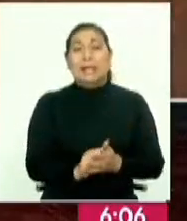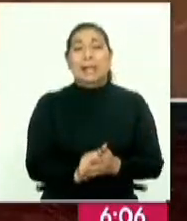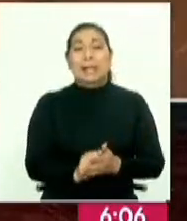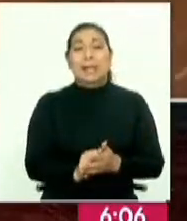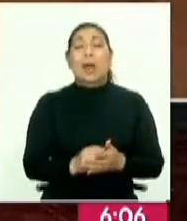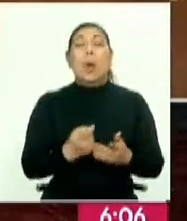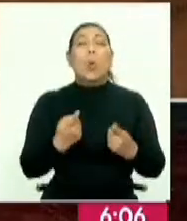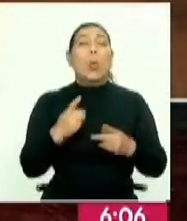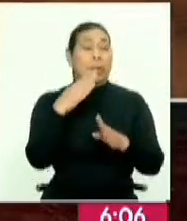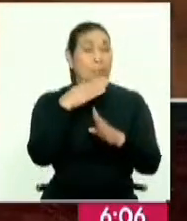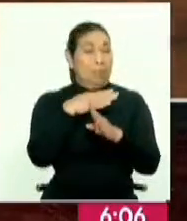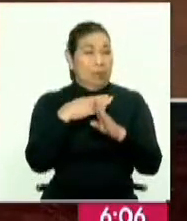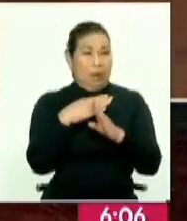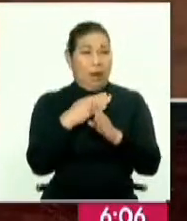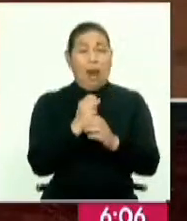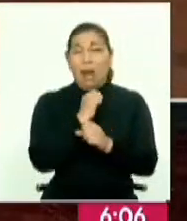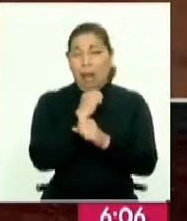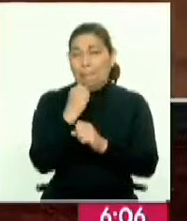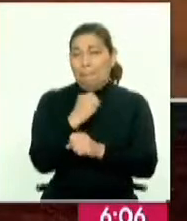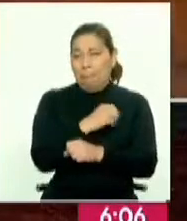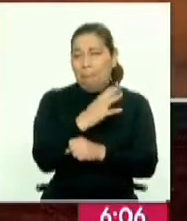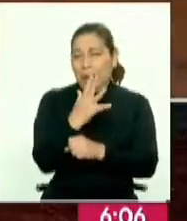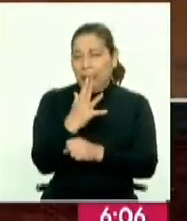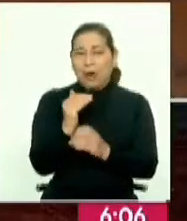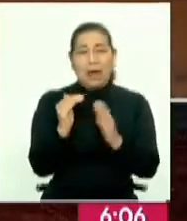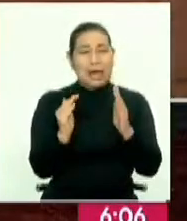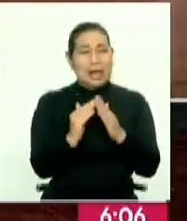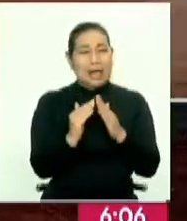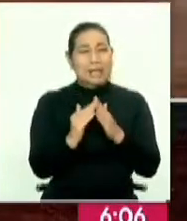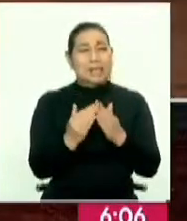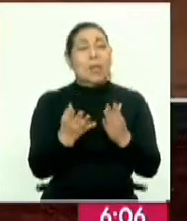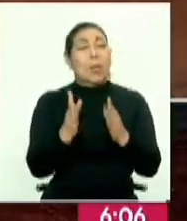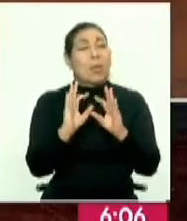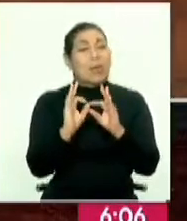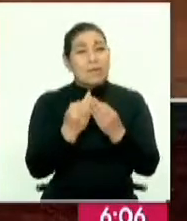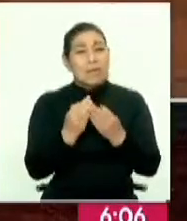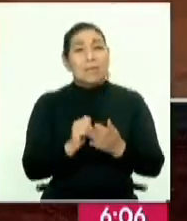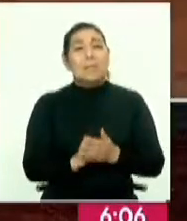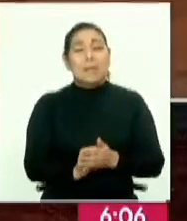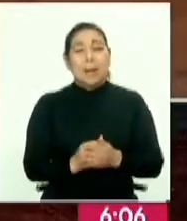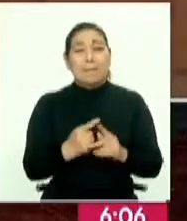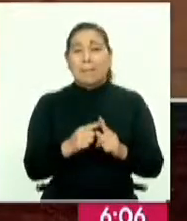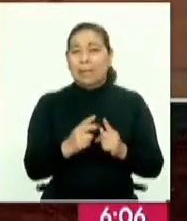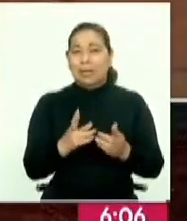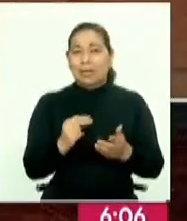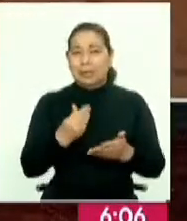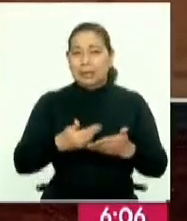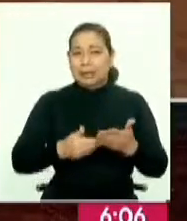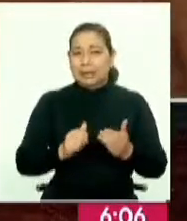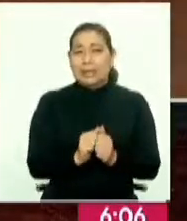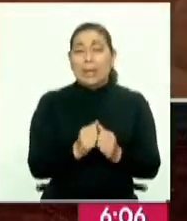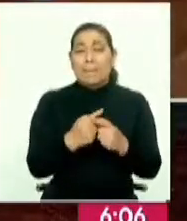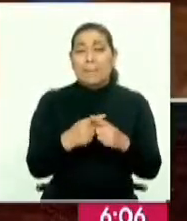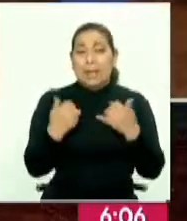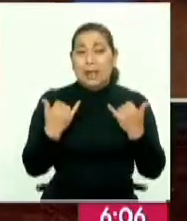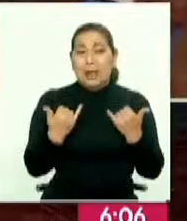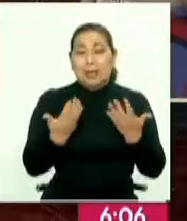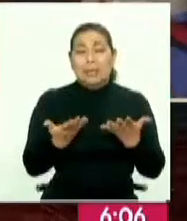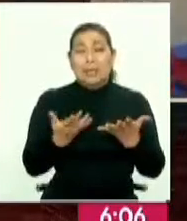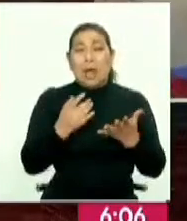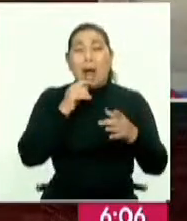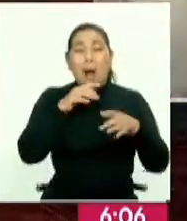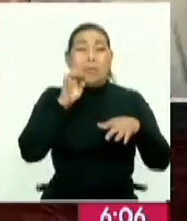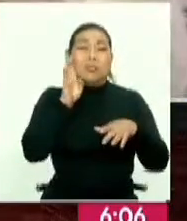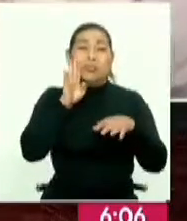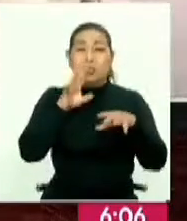este incendio cuatro de la mañana afecta cuatro viviendas cuatro familias enfrente mentes y víctimas mortales pero este desde monte